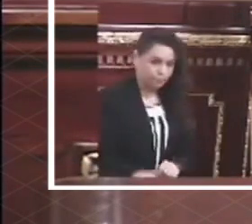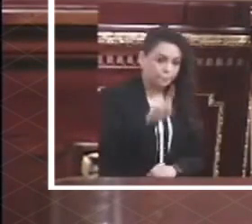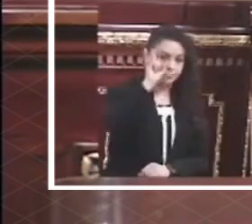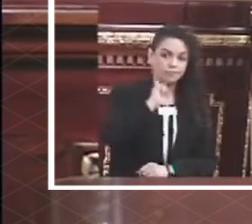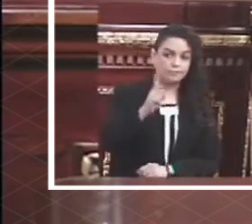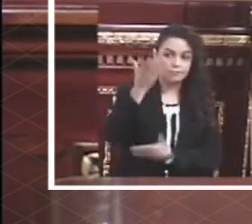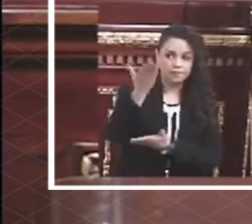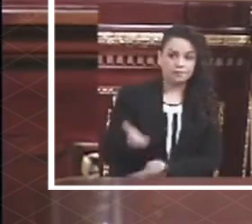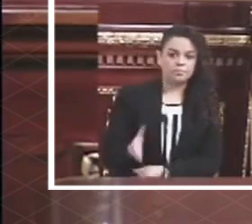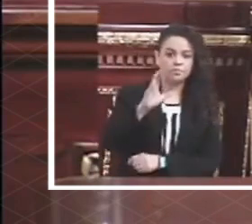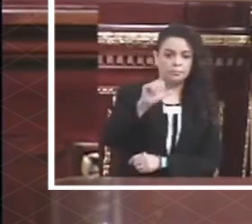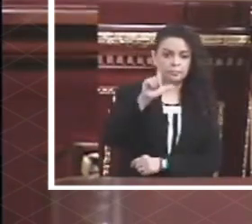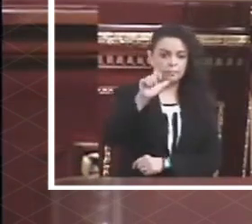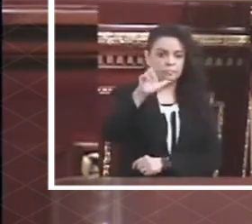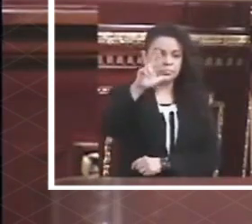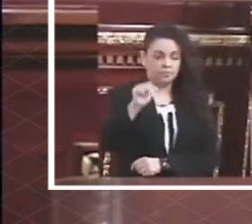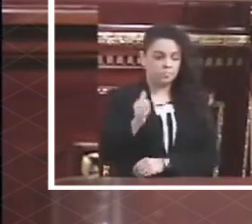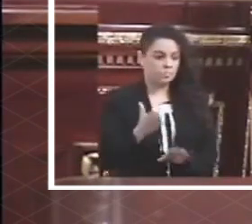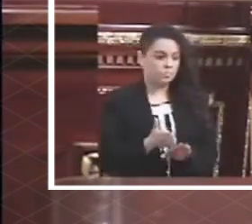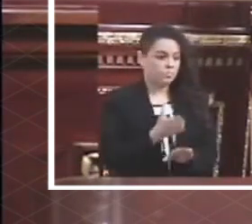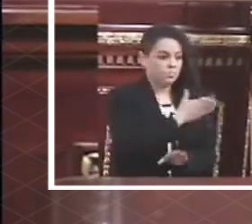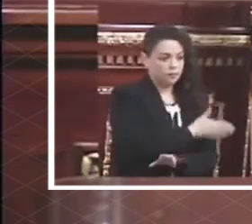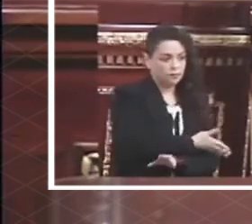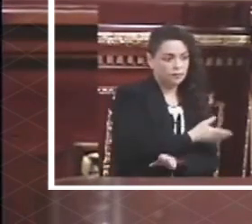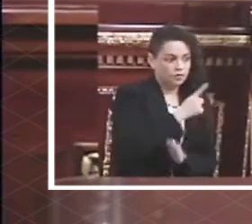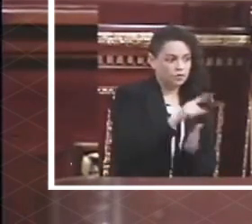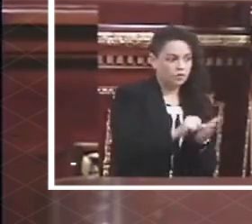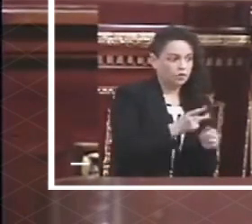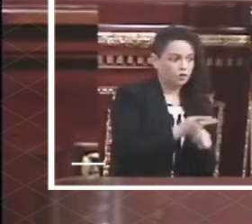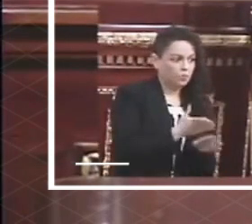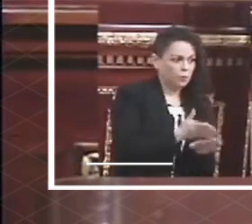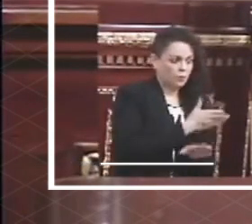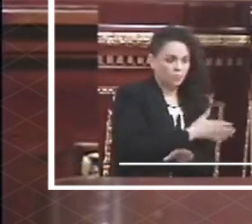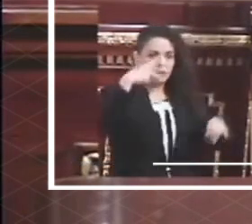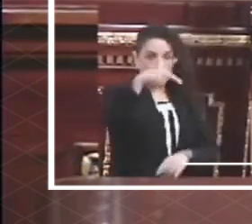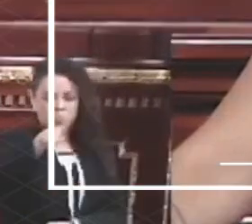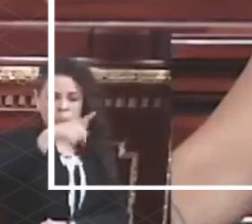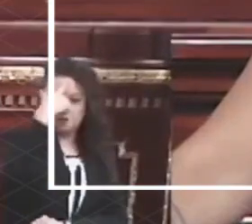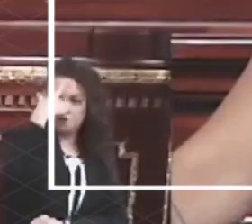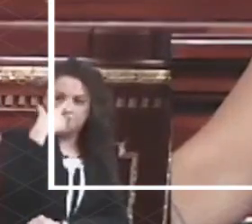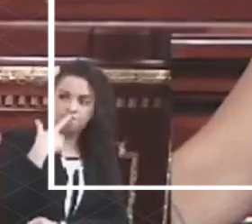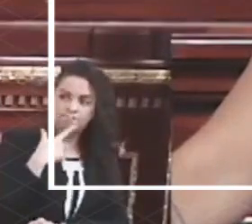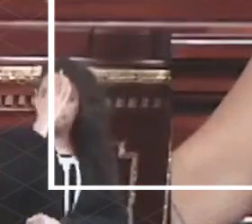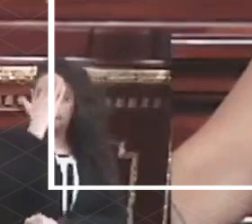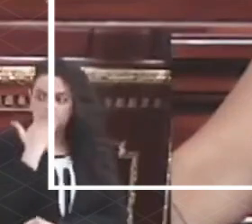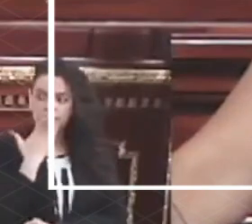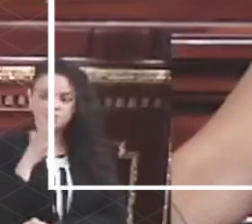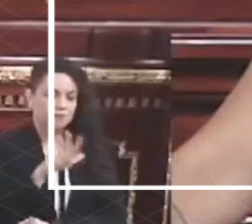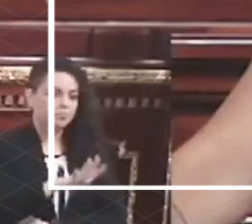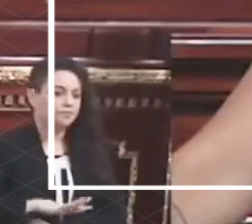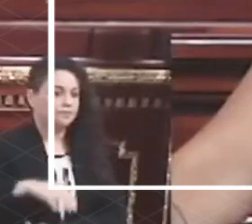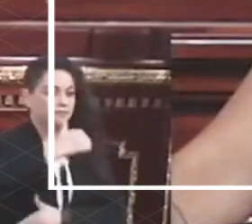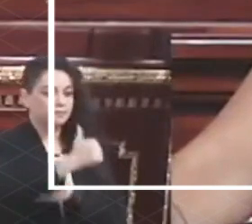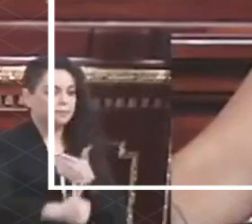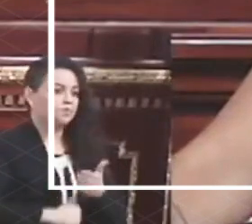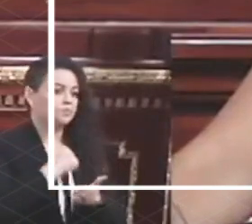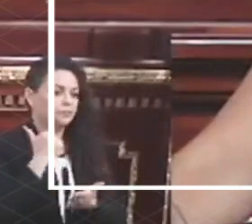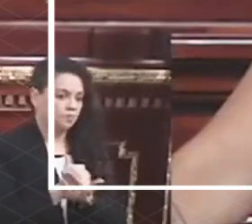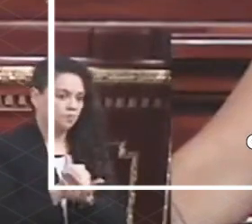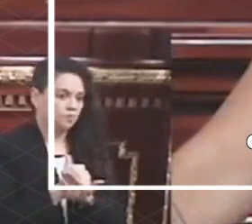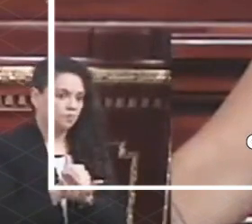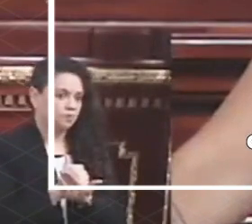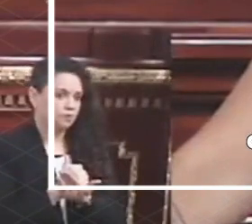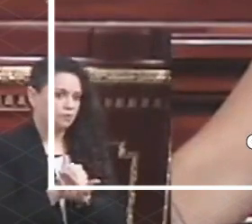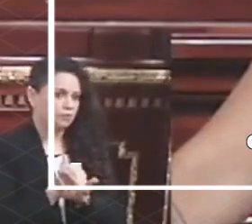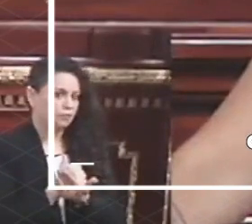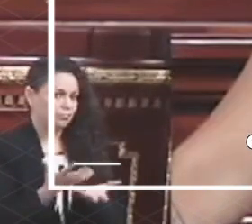ha estado realizando actos de proselitismo y promoción personalizada, en lugar de atender las miles de